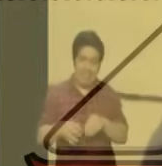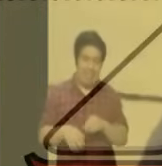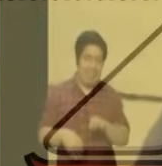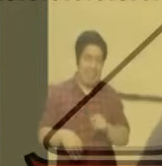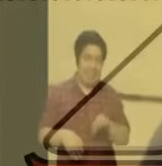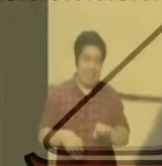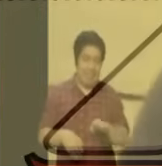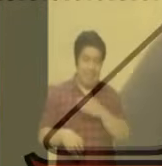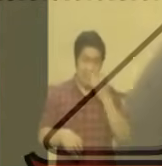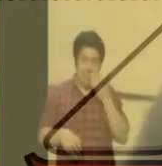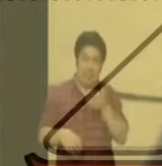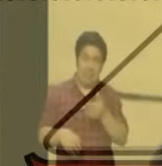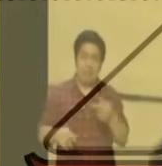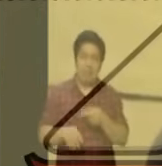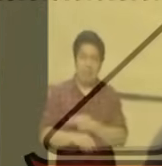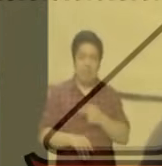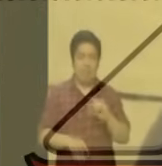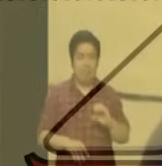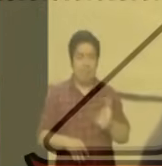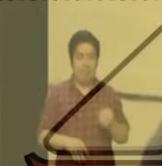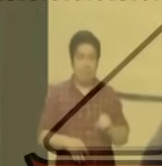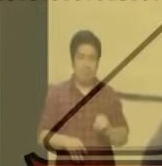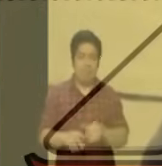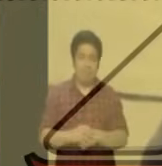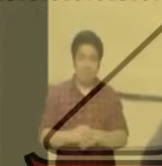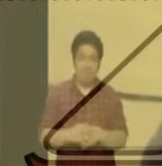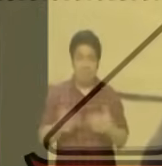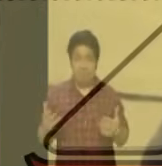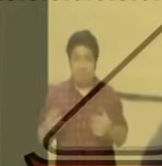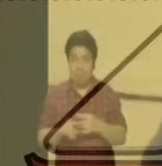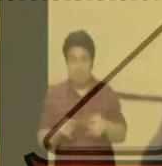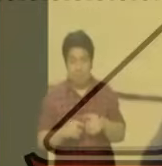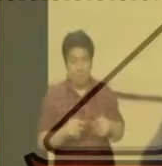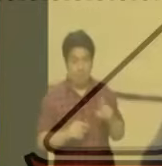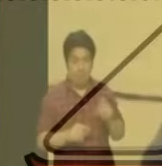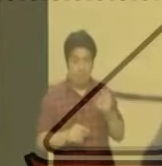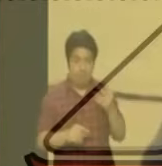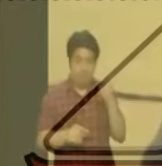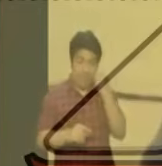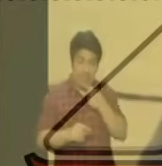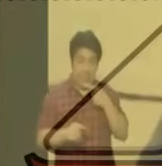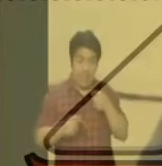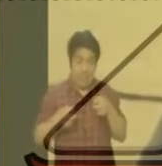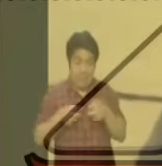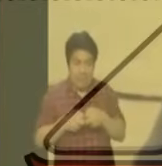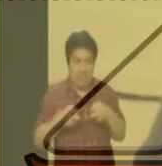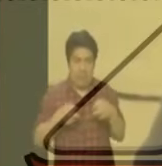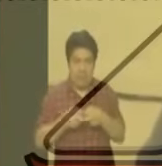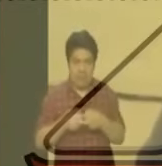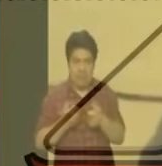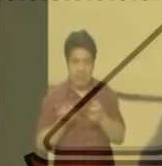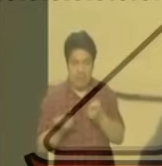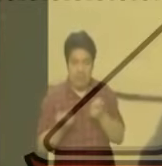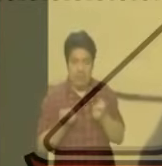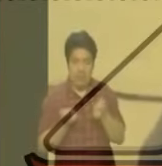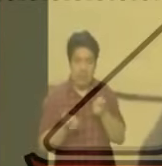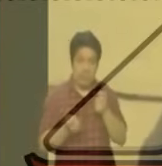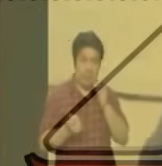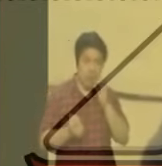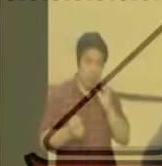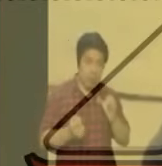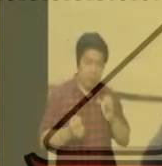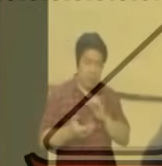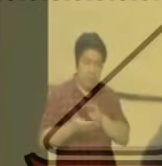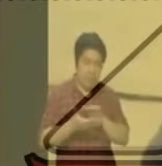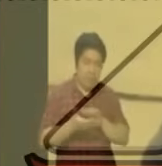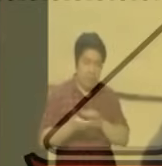Ahorita ya no sale. ¿Qué ha pasado, mi querido Cayo? No, pues han sido unas 24 horas muy intensas. Oh, sí. La verdad es que trato de no leer comentarios. Uy, porque no. Si lees